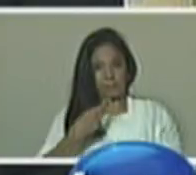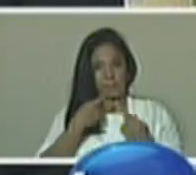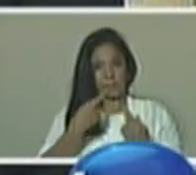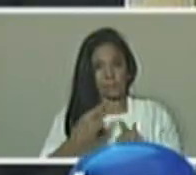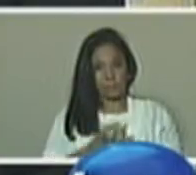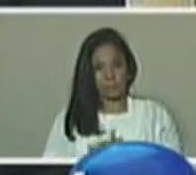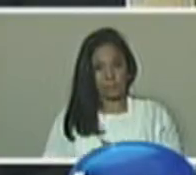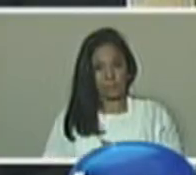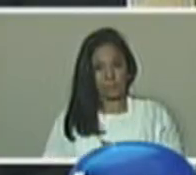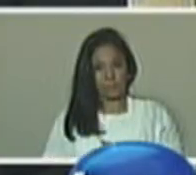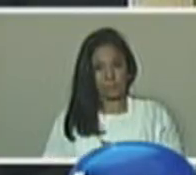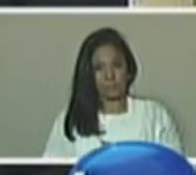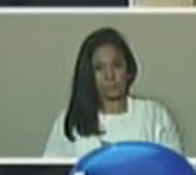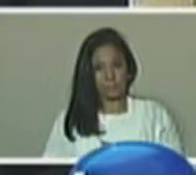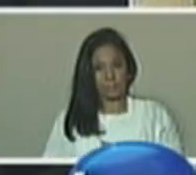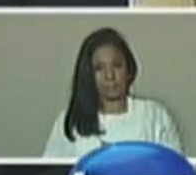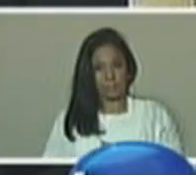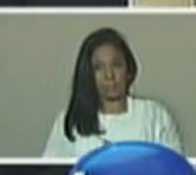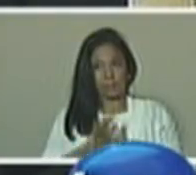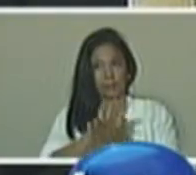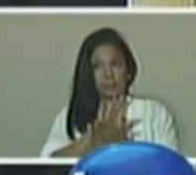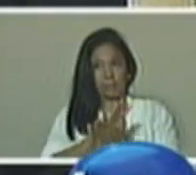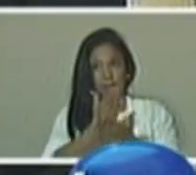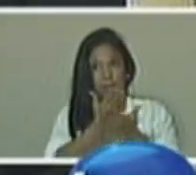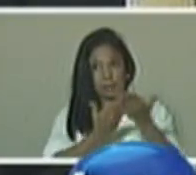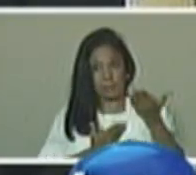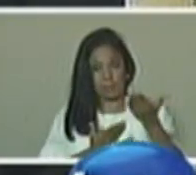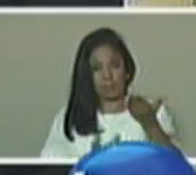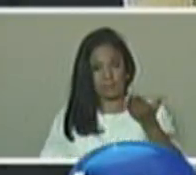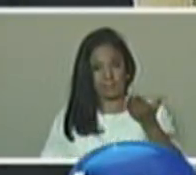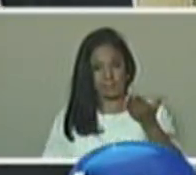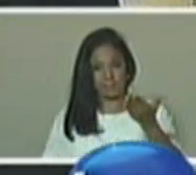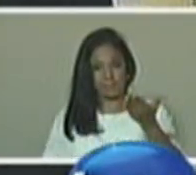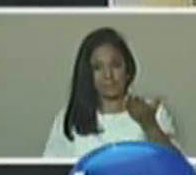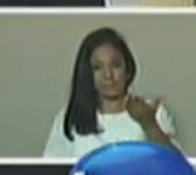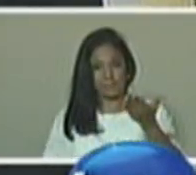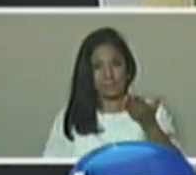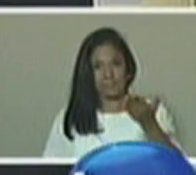si son los que tenemos en la hoja aquí presente.